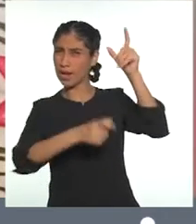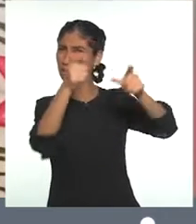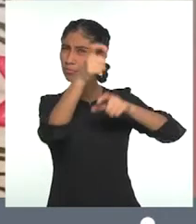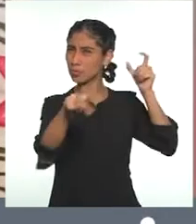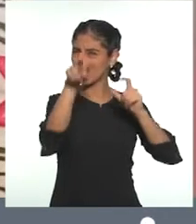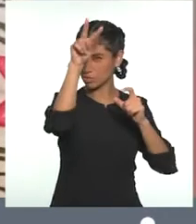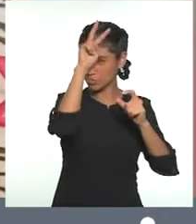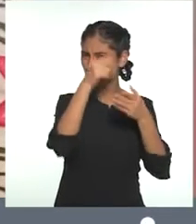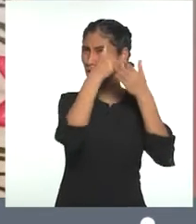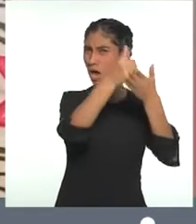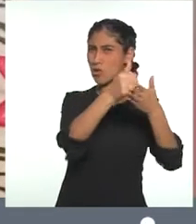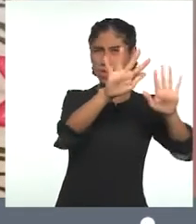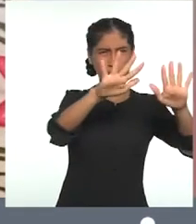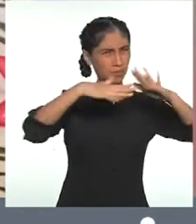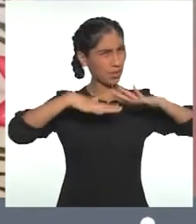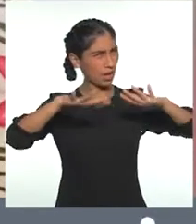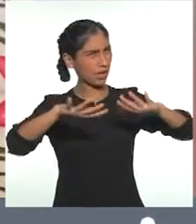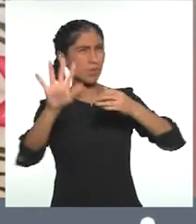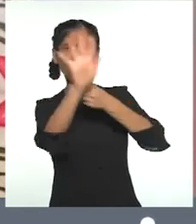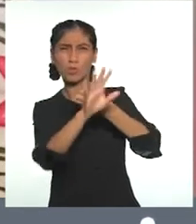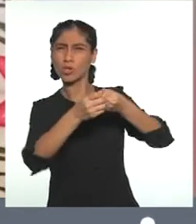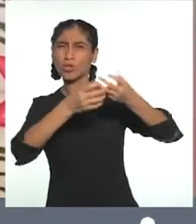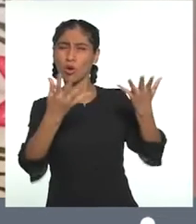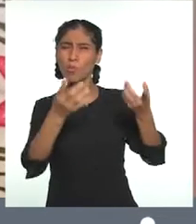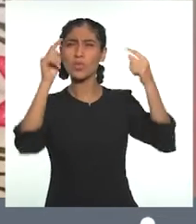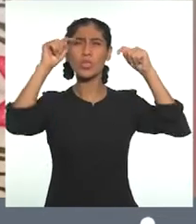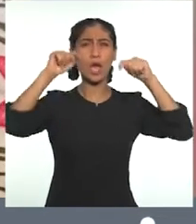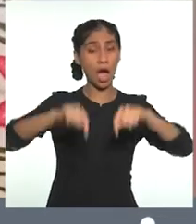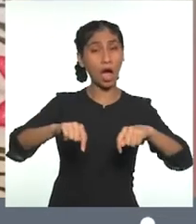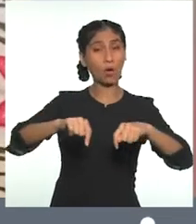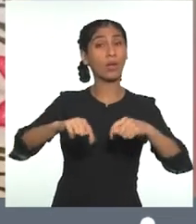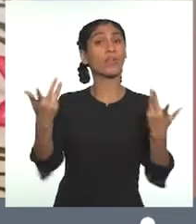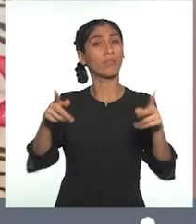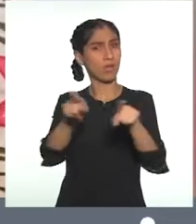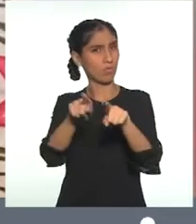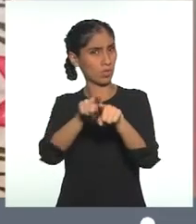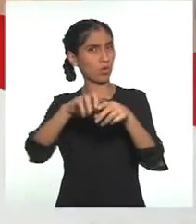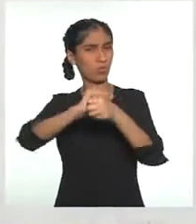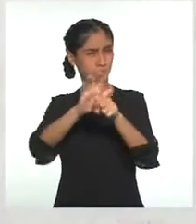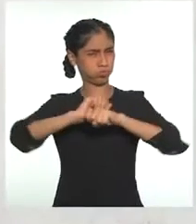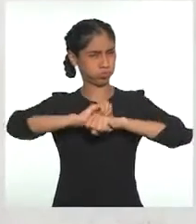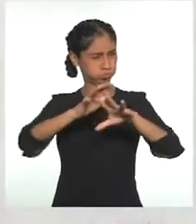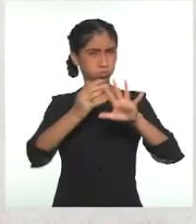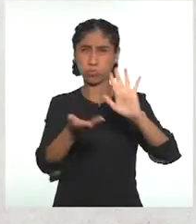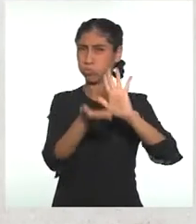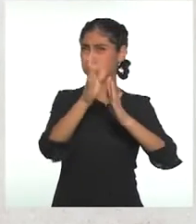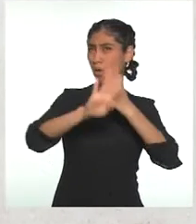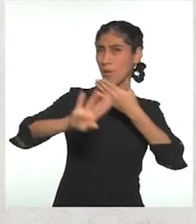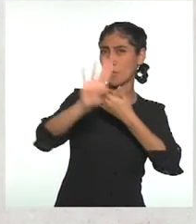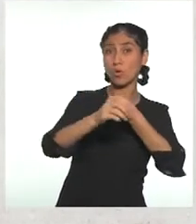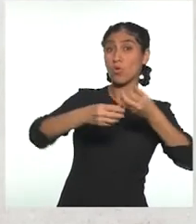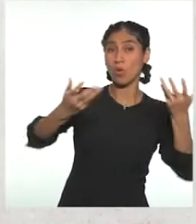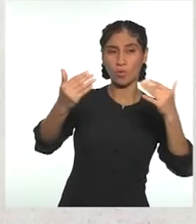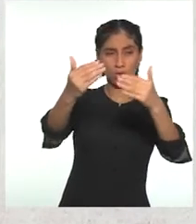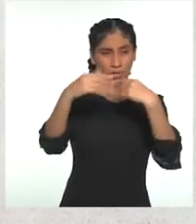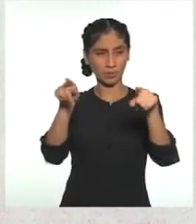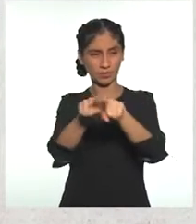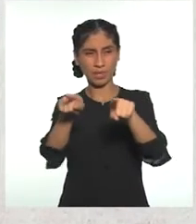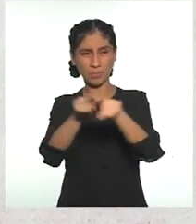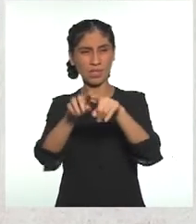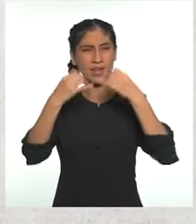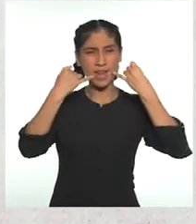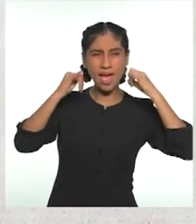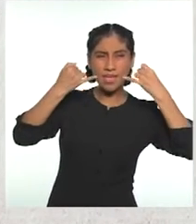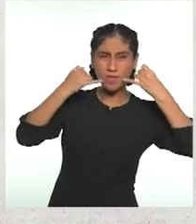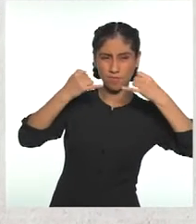2000 y hacer eso para poder mejorar ahora con el SARS-CoV-2. ¿Cómo la información difundida por la prensa